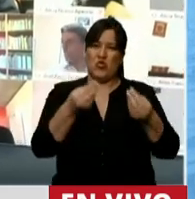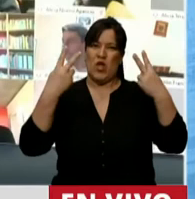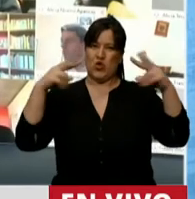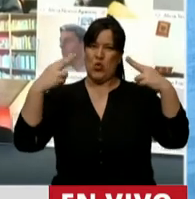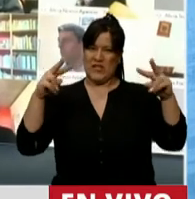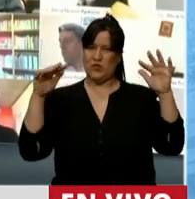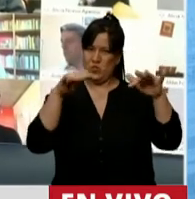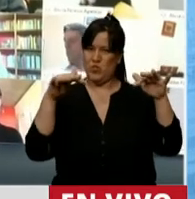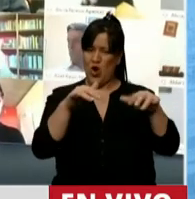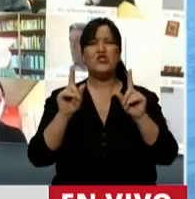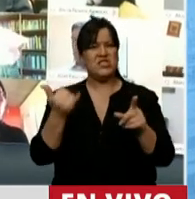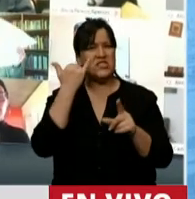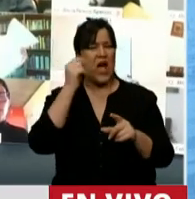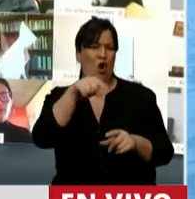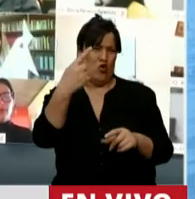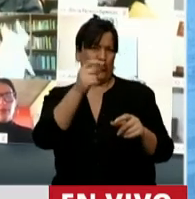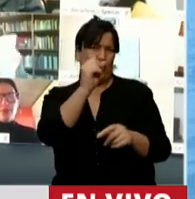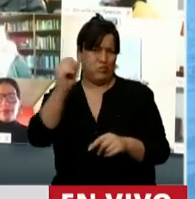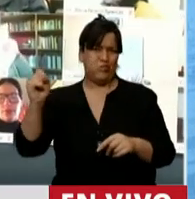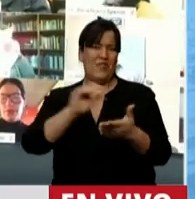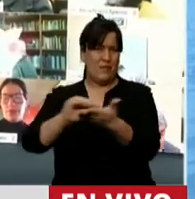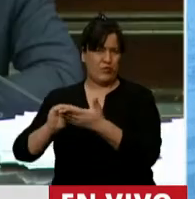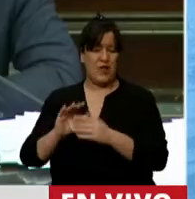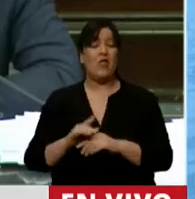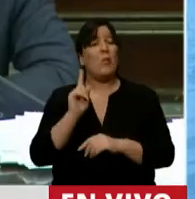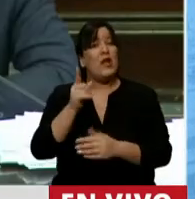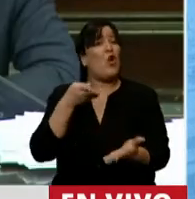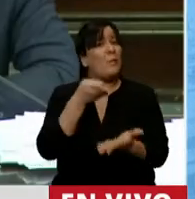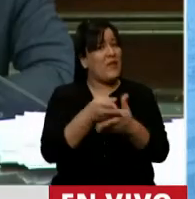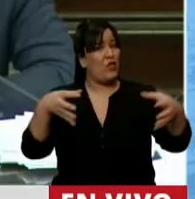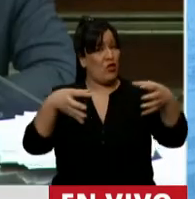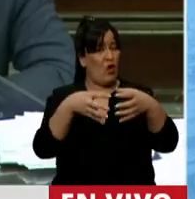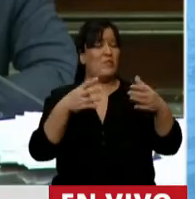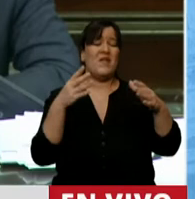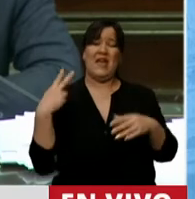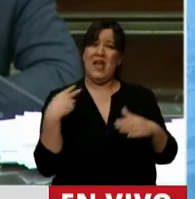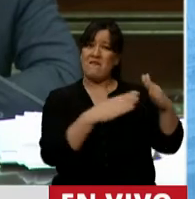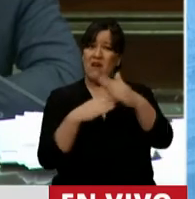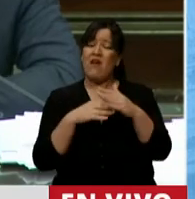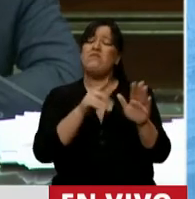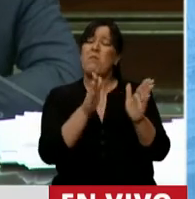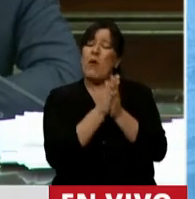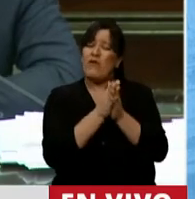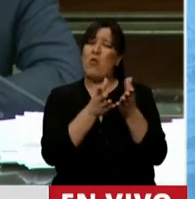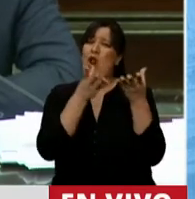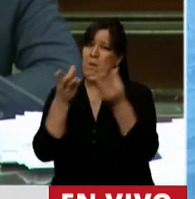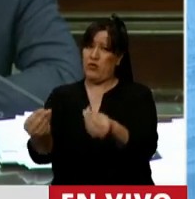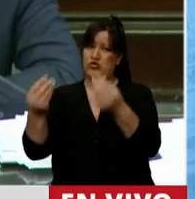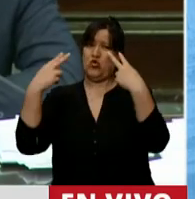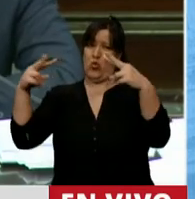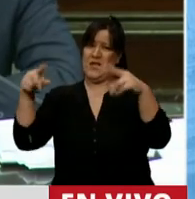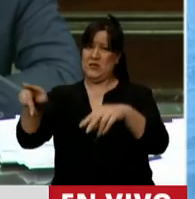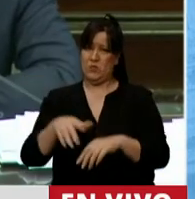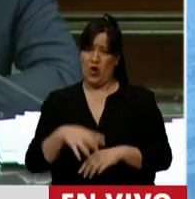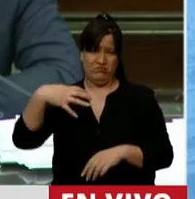otros diputados. Pero ahora le pido a usted, señor jefe de gabinete, apoye al sector. Y también